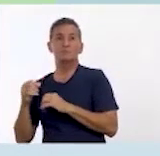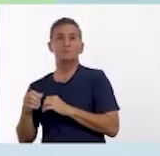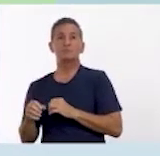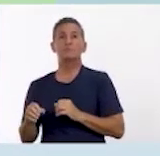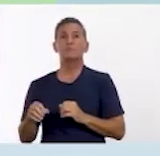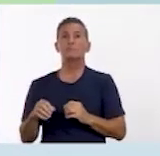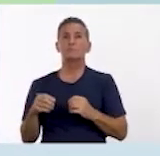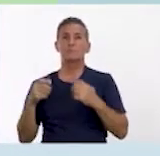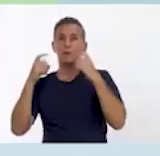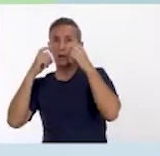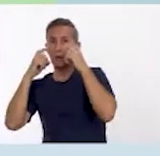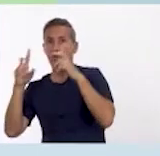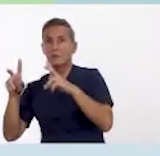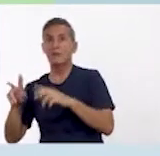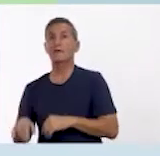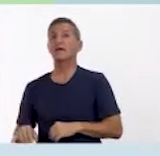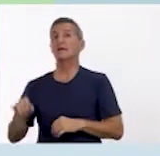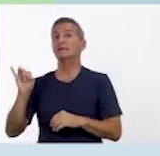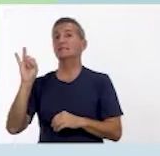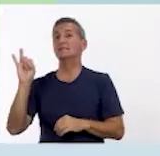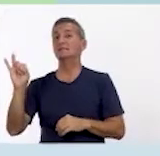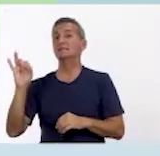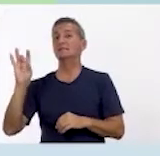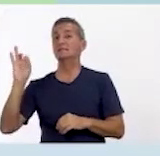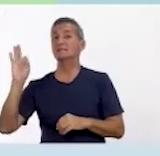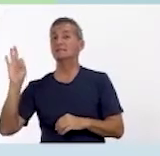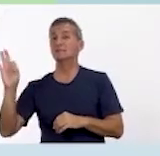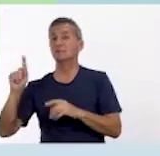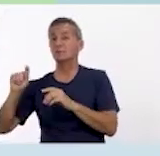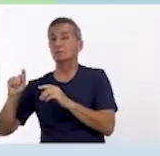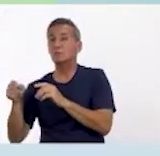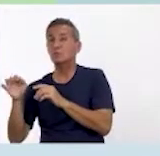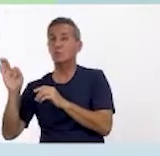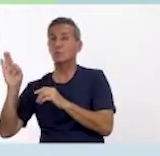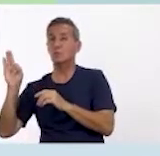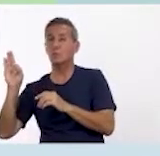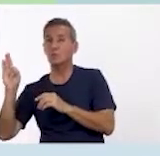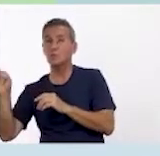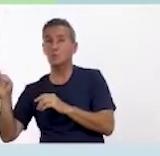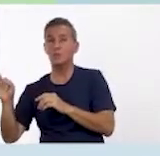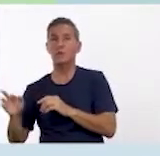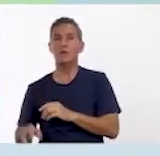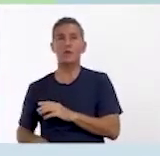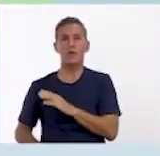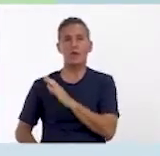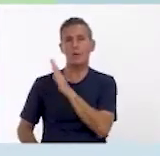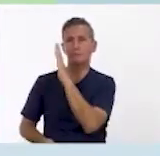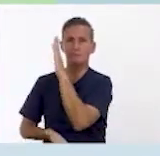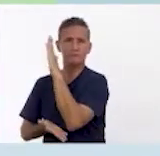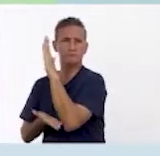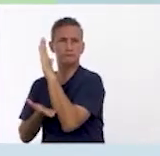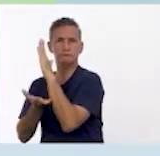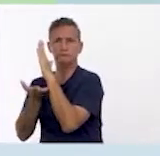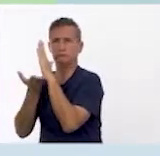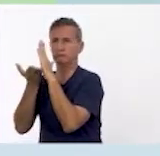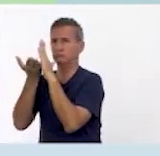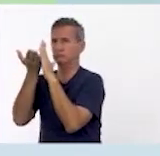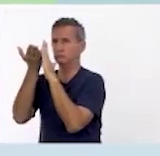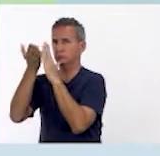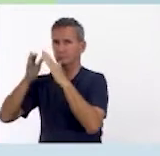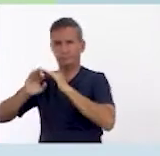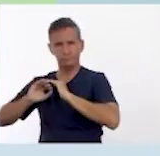78,8. Bien, o sea, que tienen resultados muy elevados, tienen resultados muy superiores.